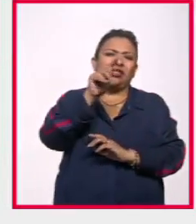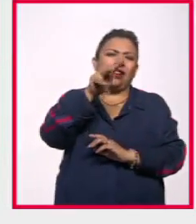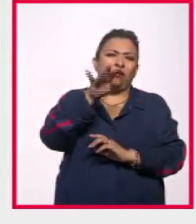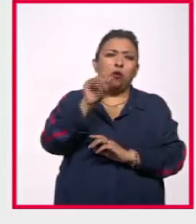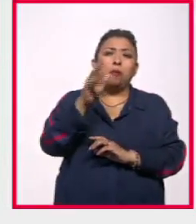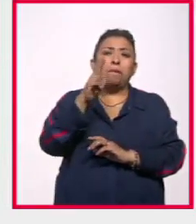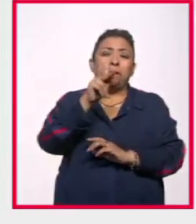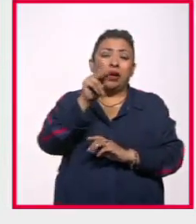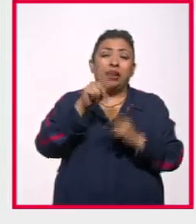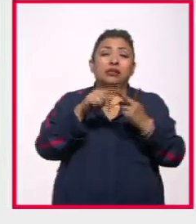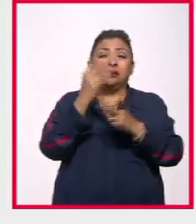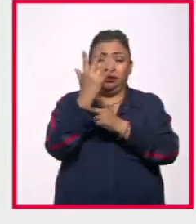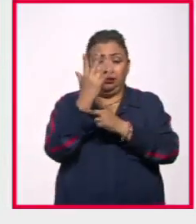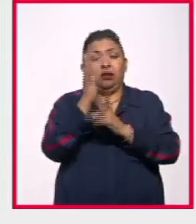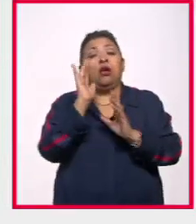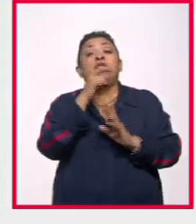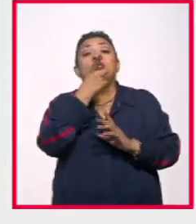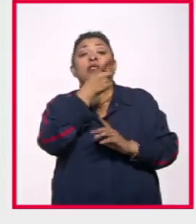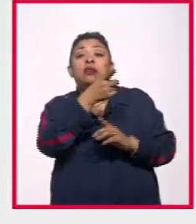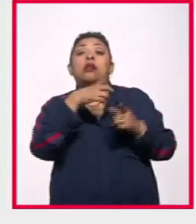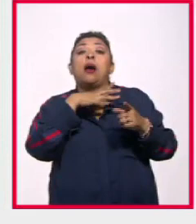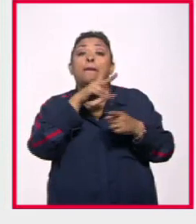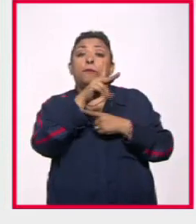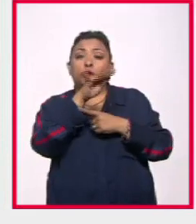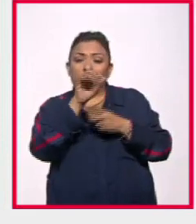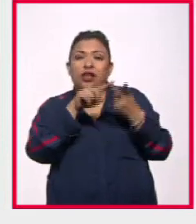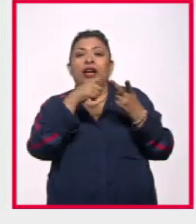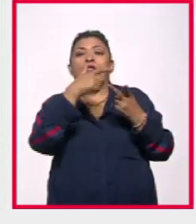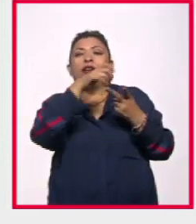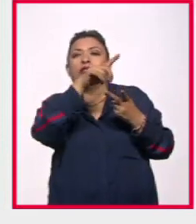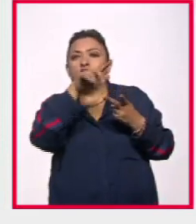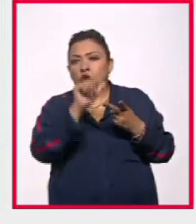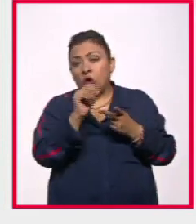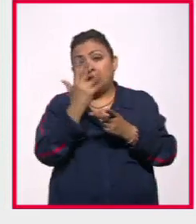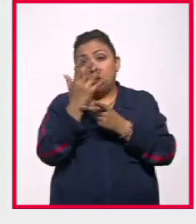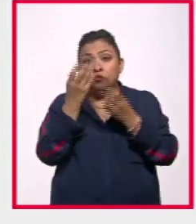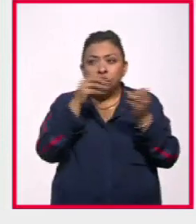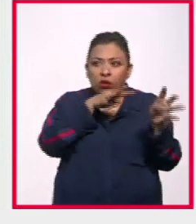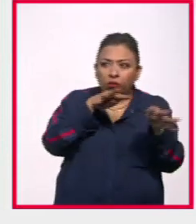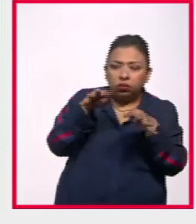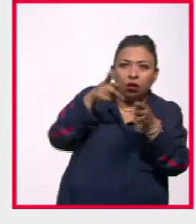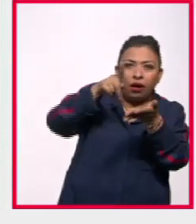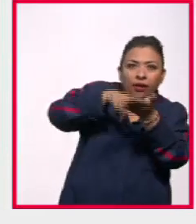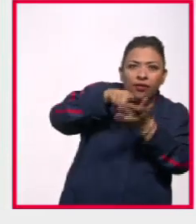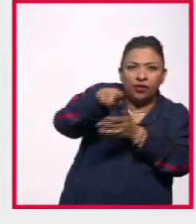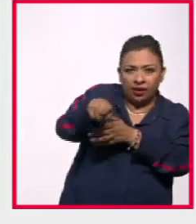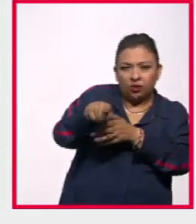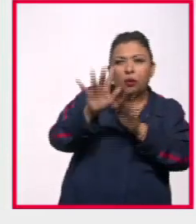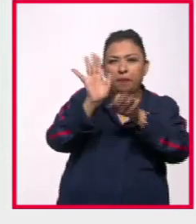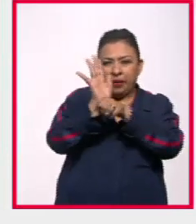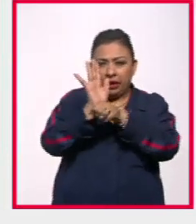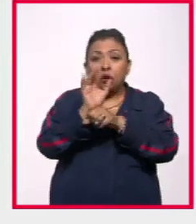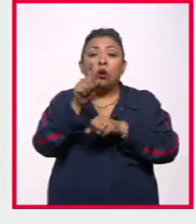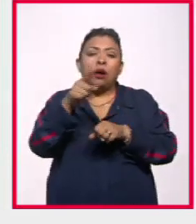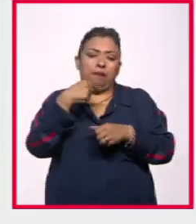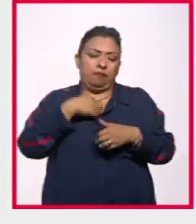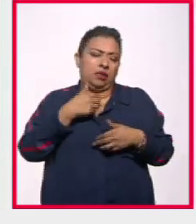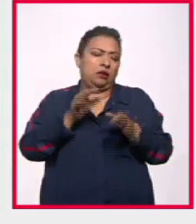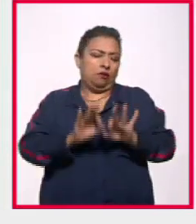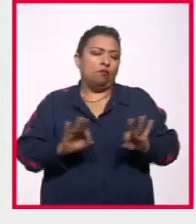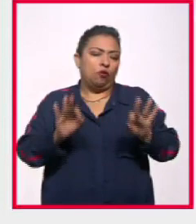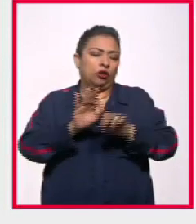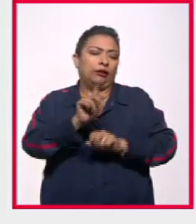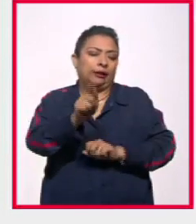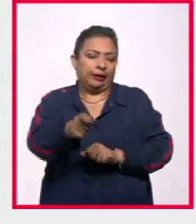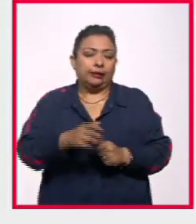estaba Posadas, que estaba Goya, son muchas miradas las que confluyen allí. Y sobre todo, hay una cosa que para mí es muy importante, y es